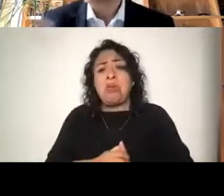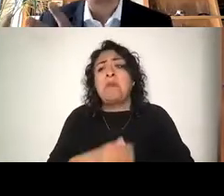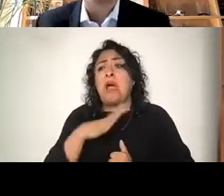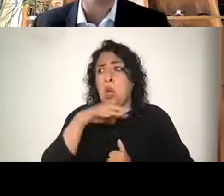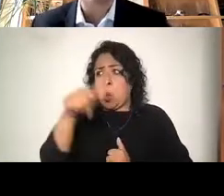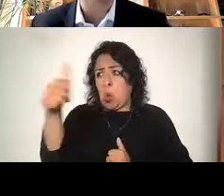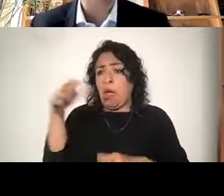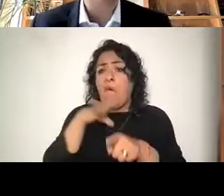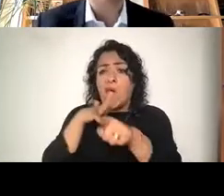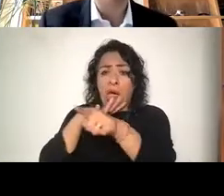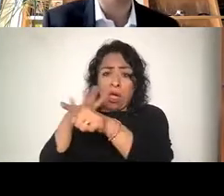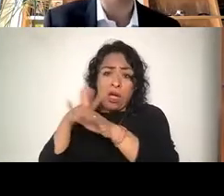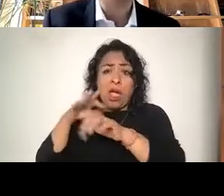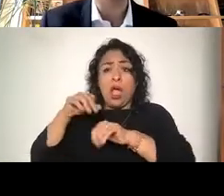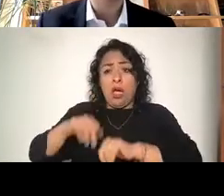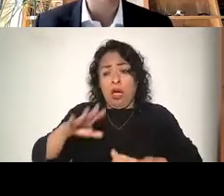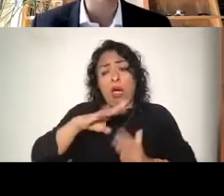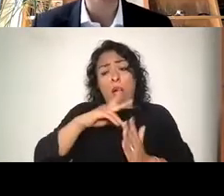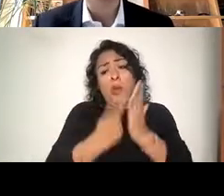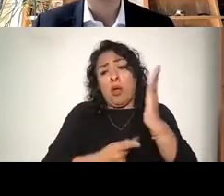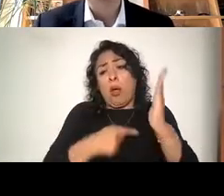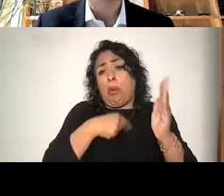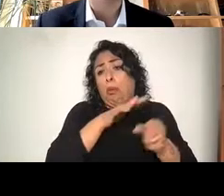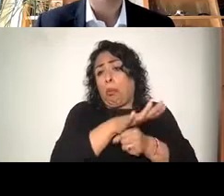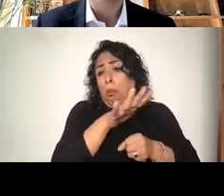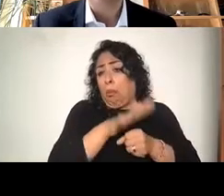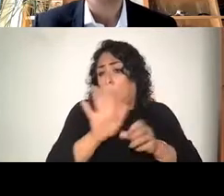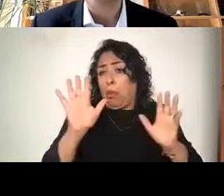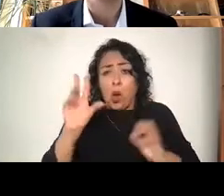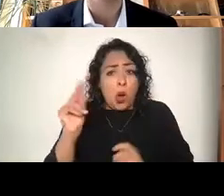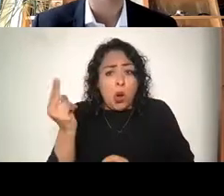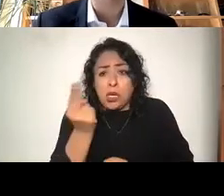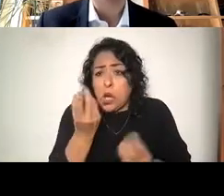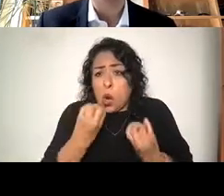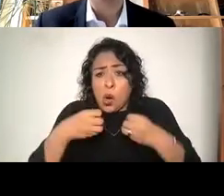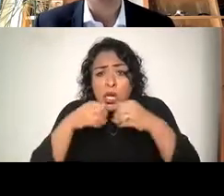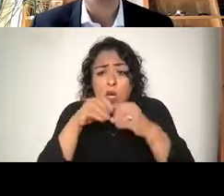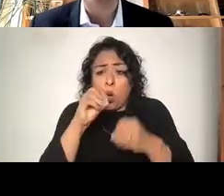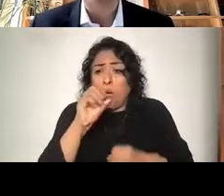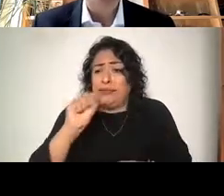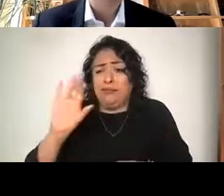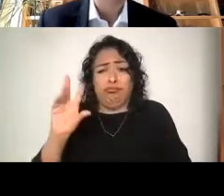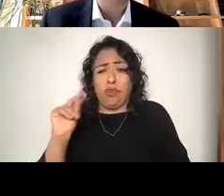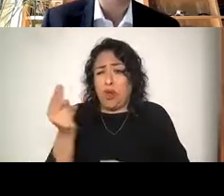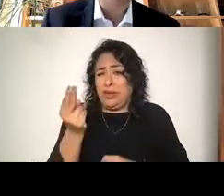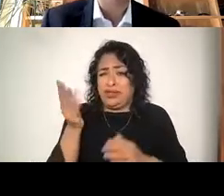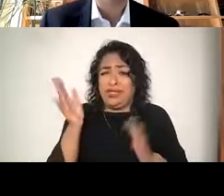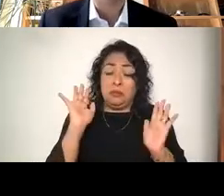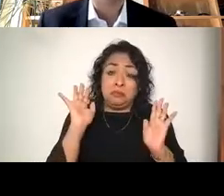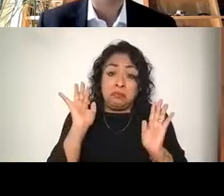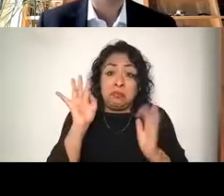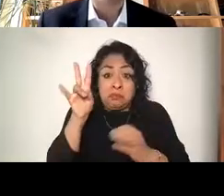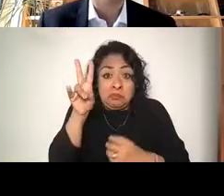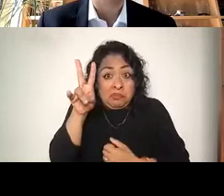las autoridades tienen tal programa y otro, no se necesitan las organizaciones de la sociedad civil, pues en